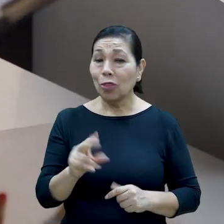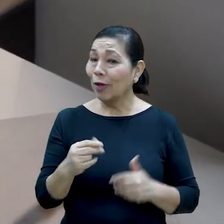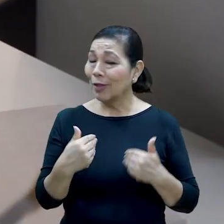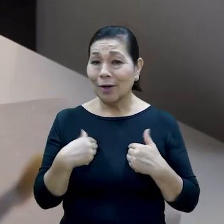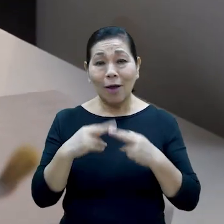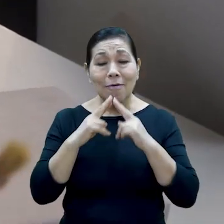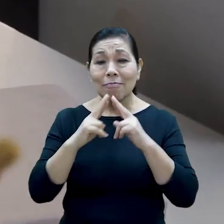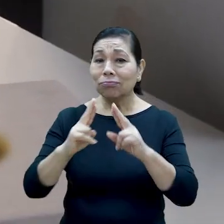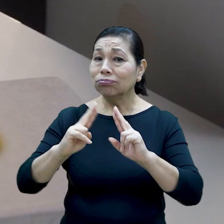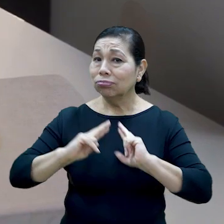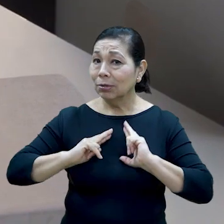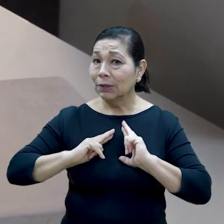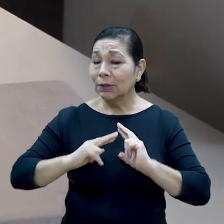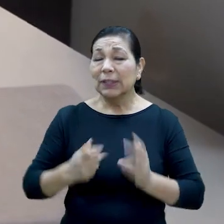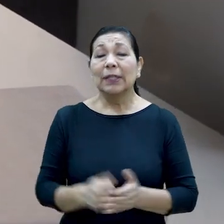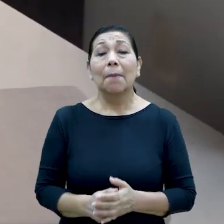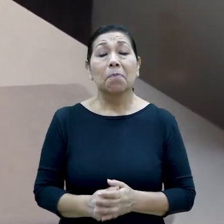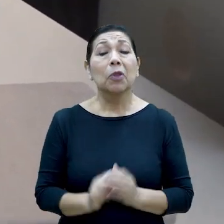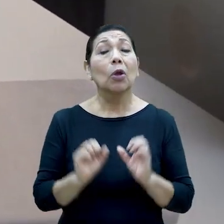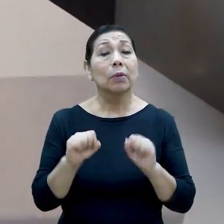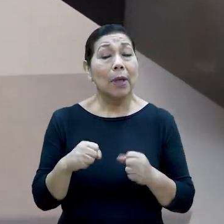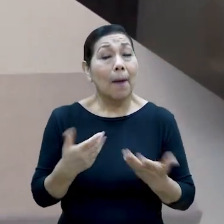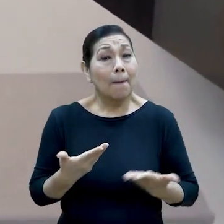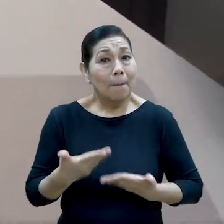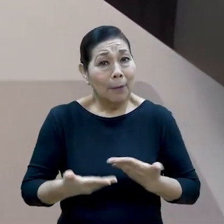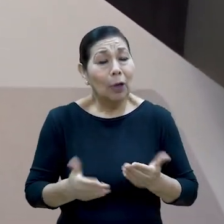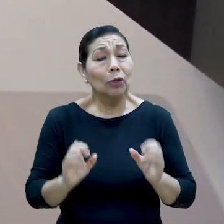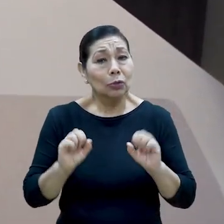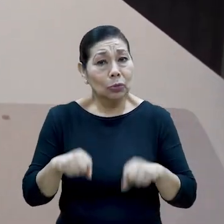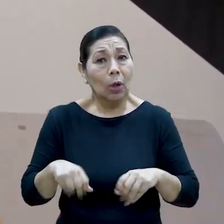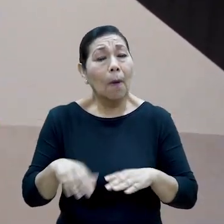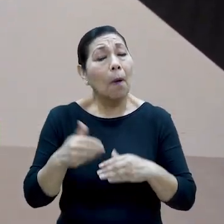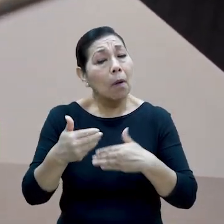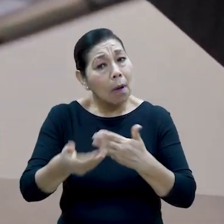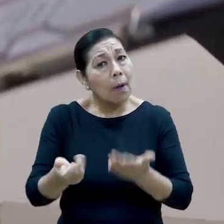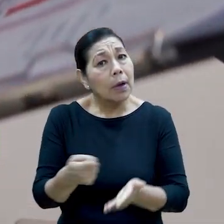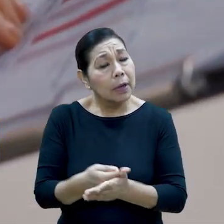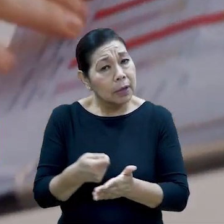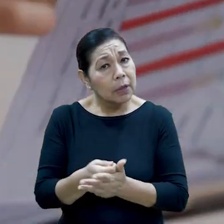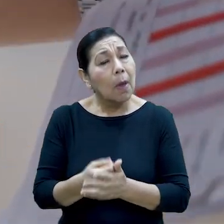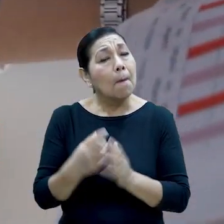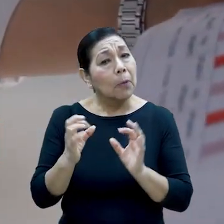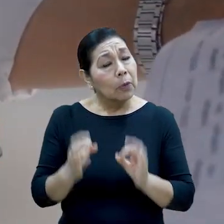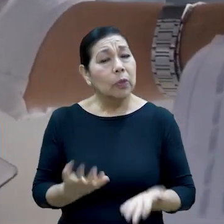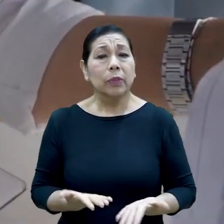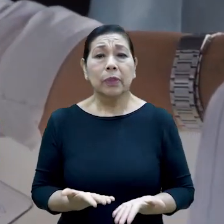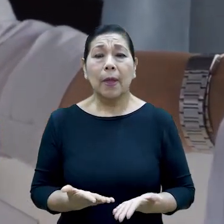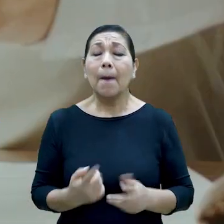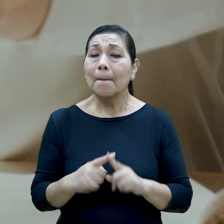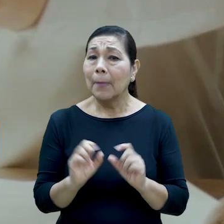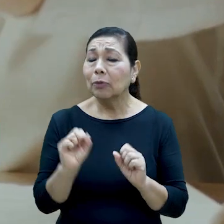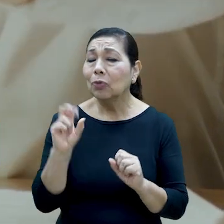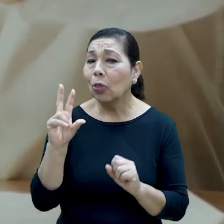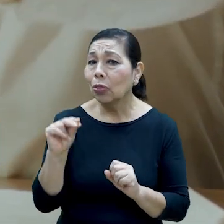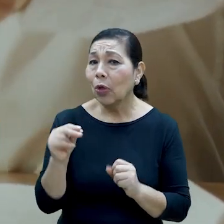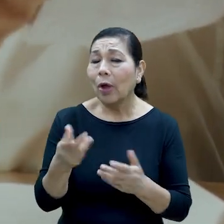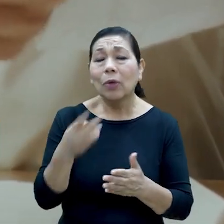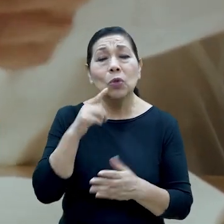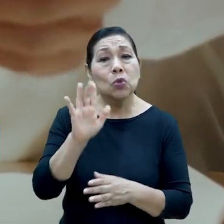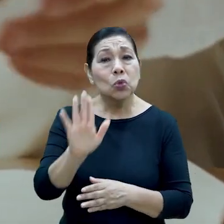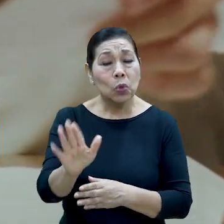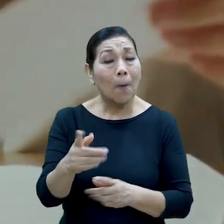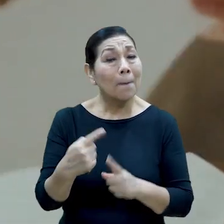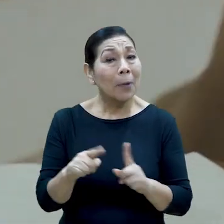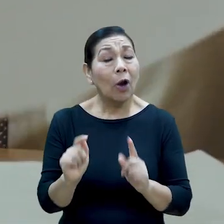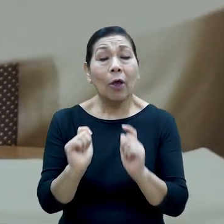al no obtener respuesta de la entidad demandada, a pesar de haberse realizado el apercibimiento de tener por ciertos los hechos alegados en